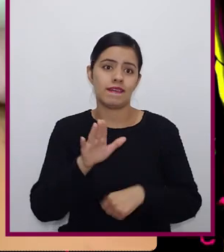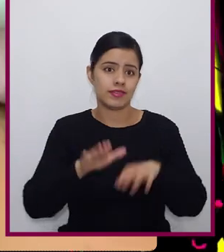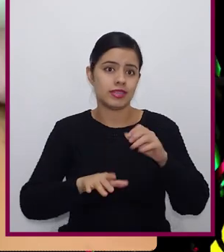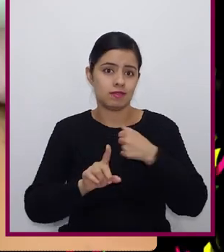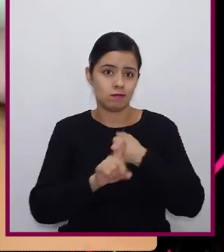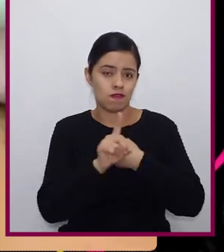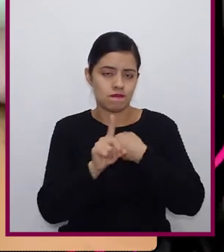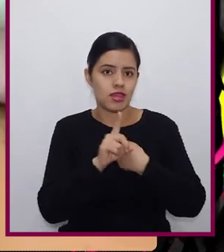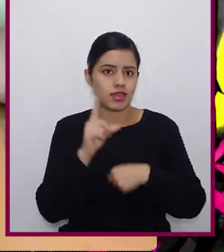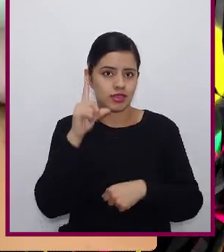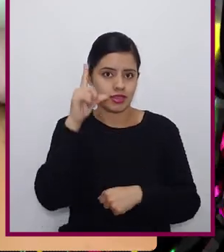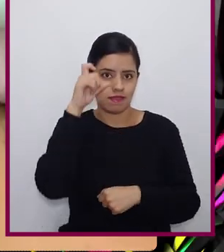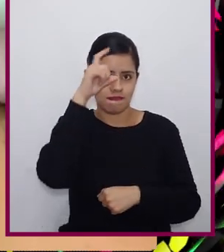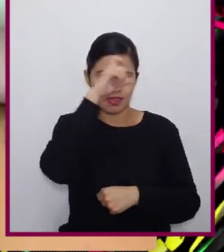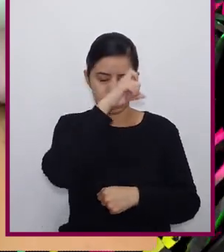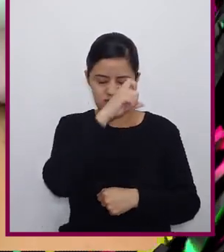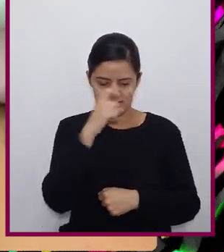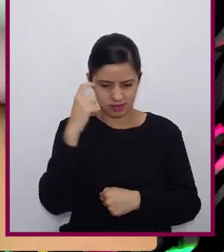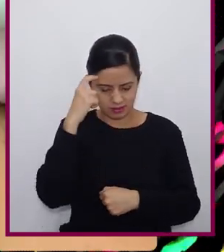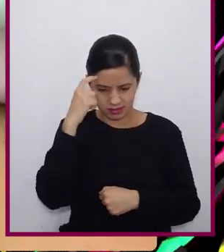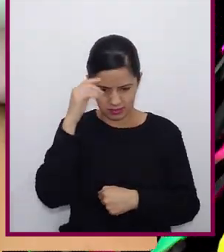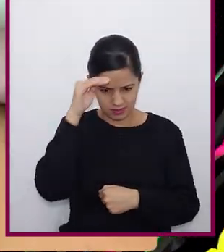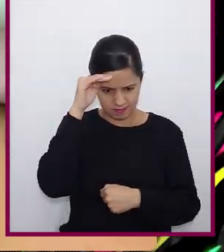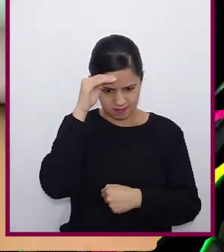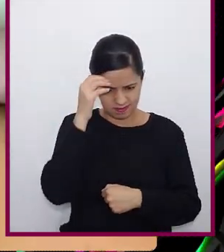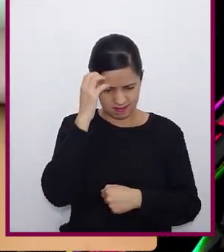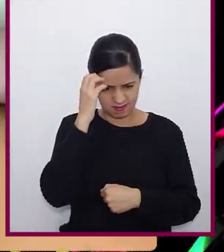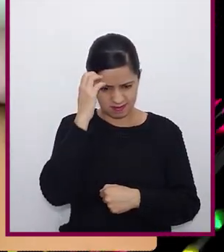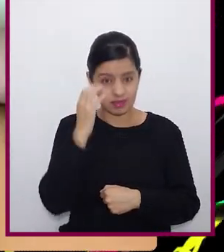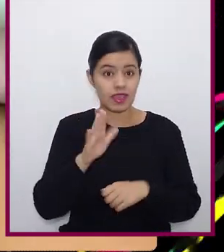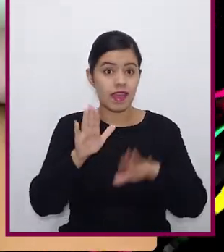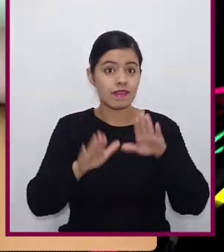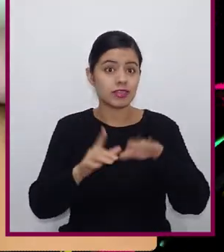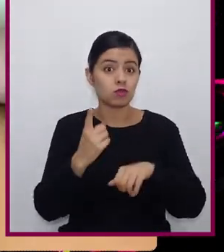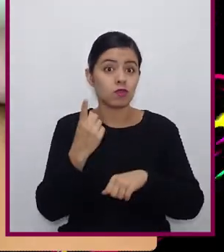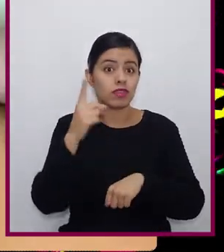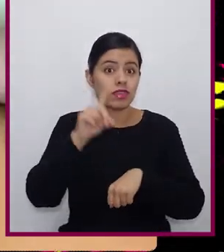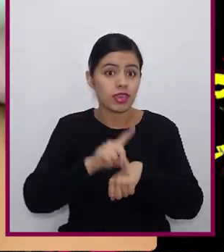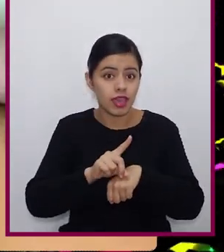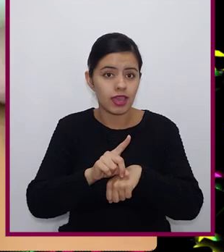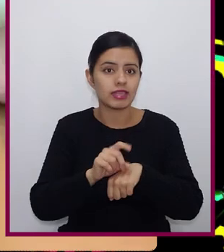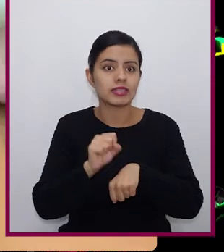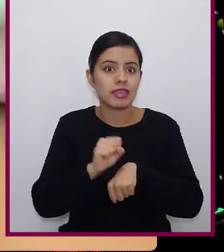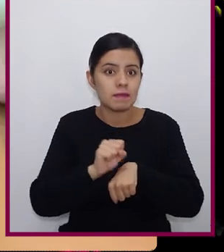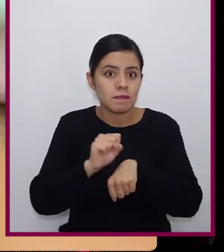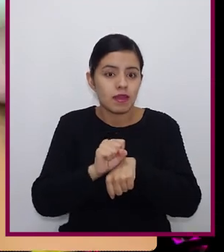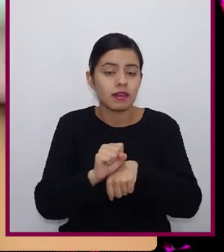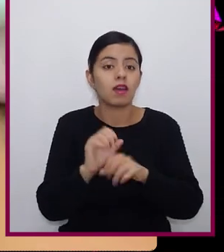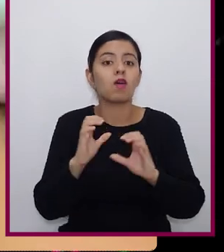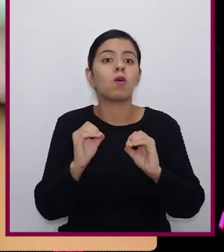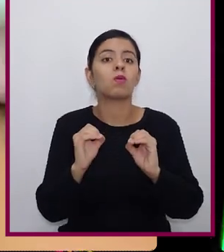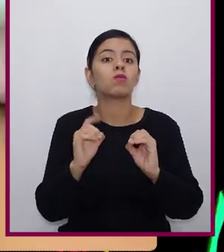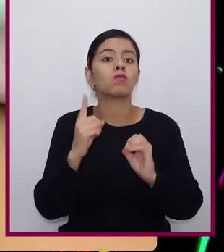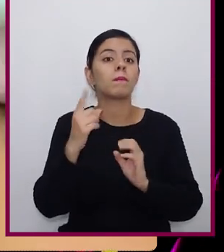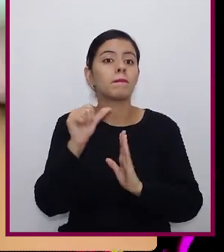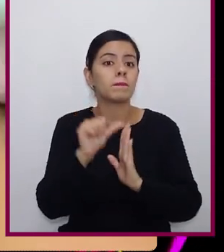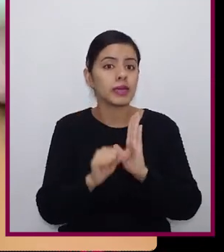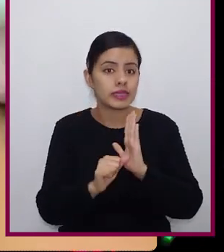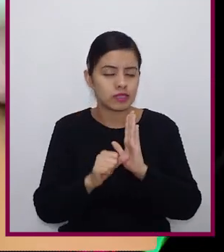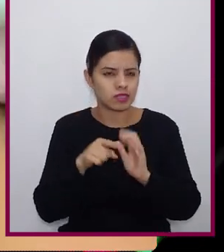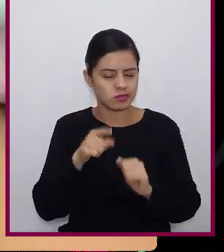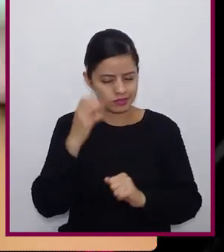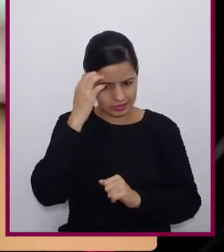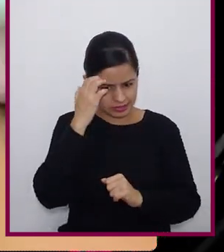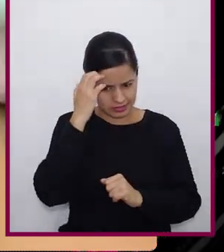problemas bastante difíciles que nos llevan a veces de un día a semanas o tal vez un mes. Entonces, debes estar